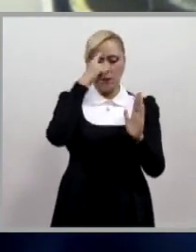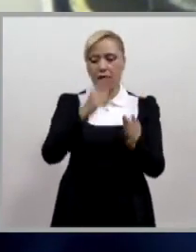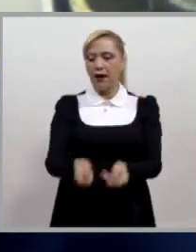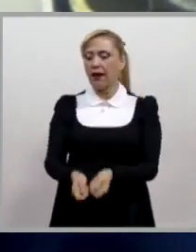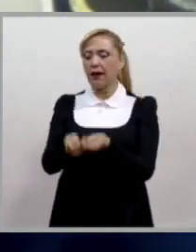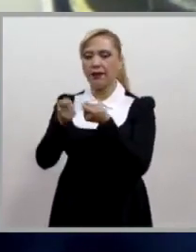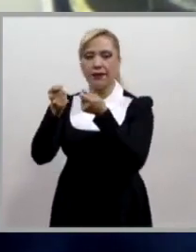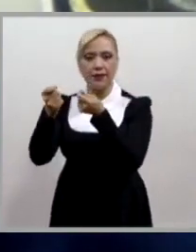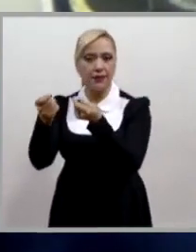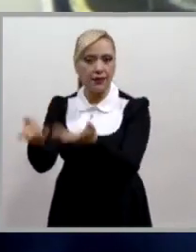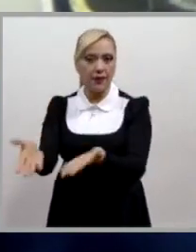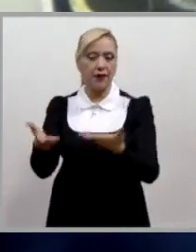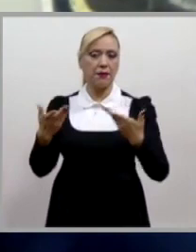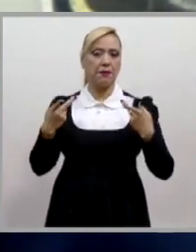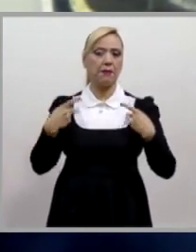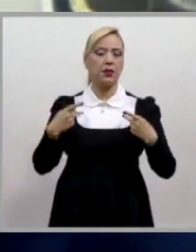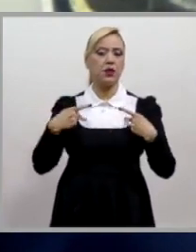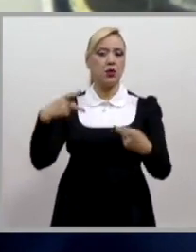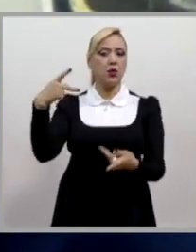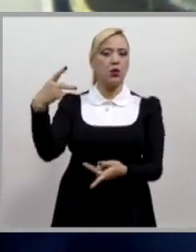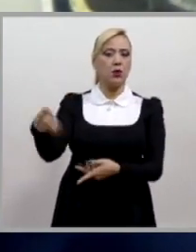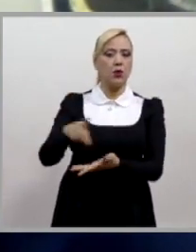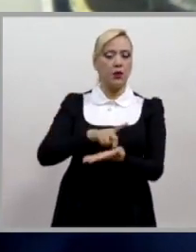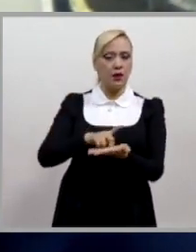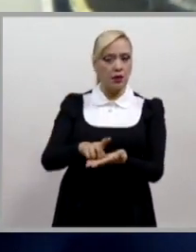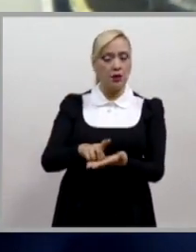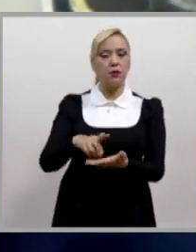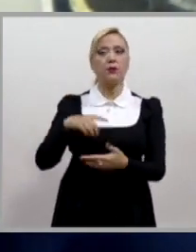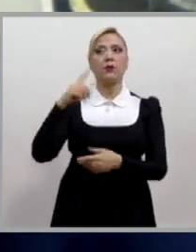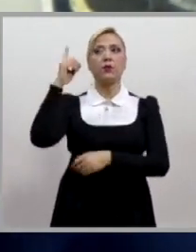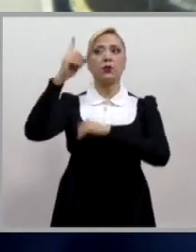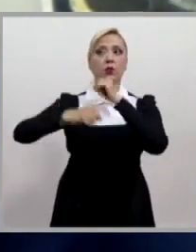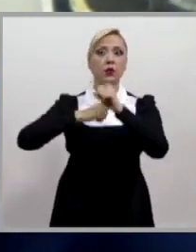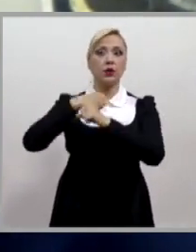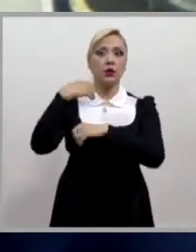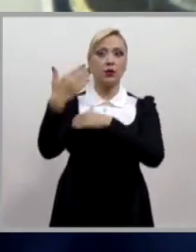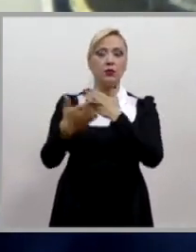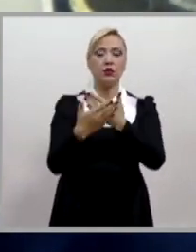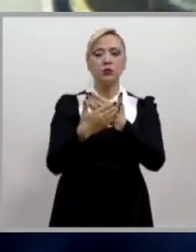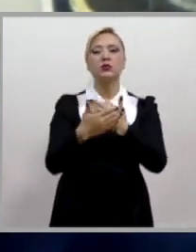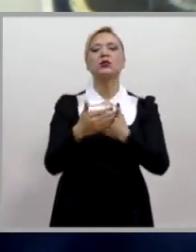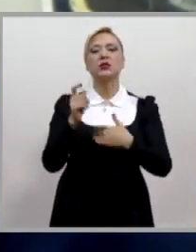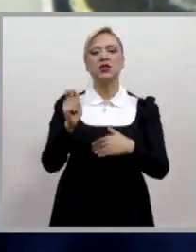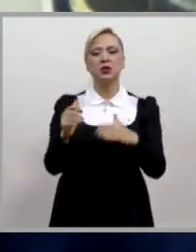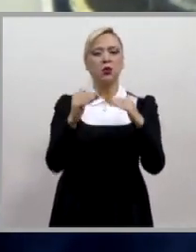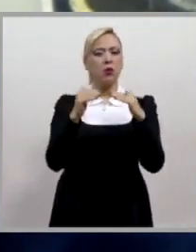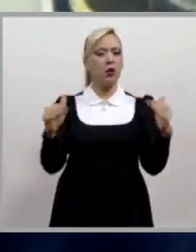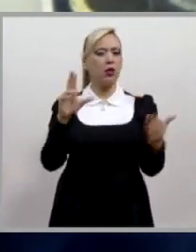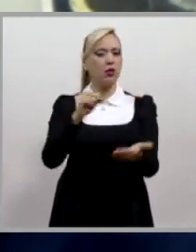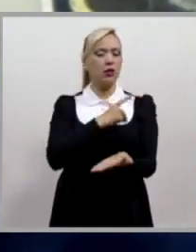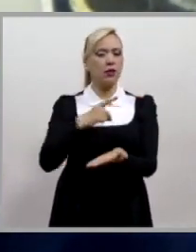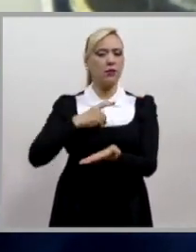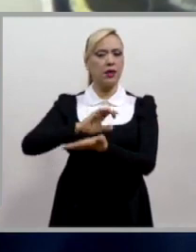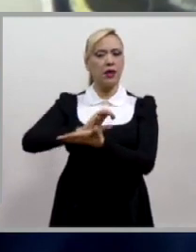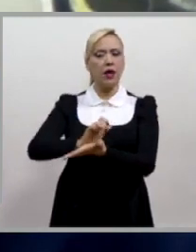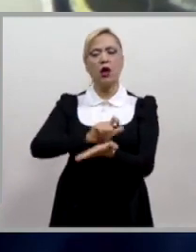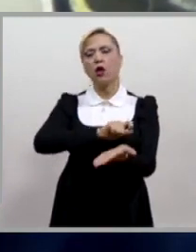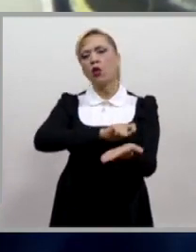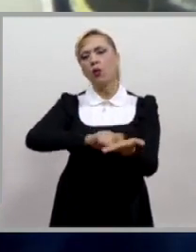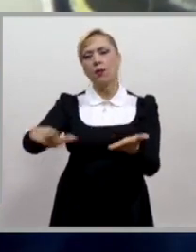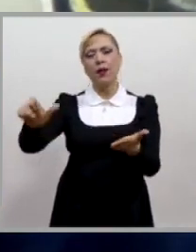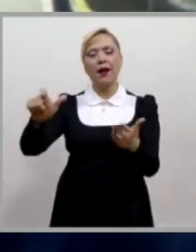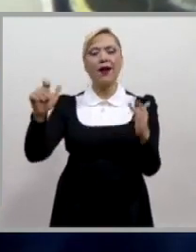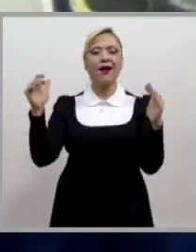vivienda, el próximo año la Suprema Corte va a analizar un caso que tiene que ver con igualdad y no discriminación en una compraventa